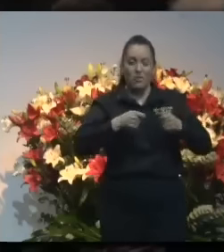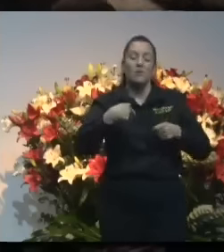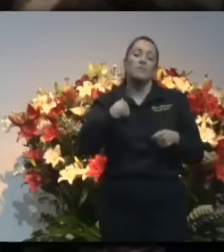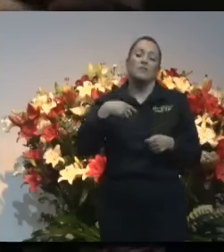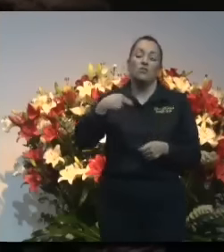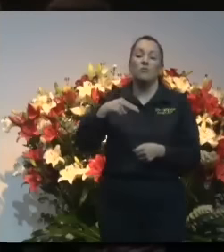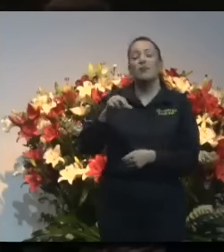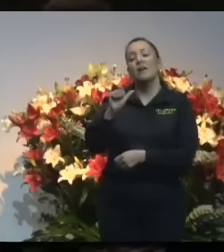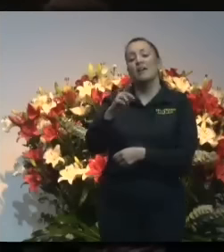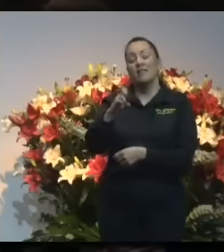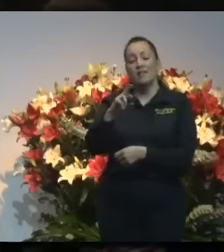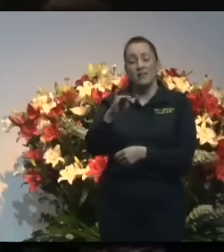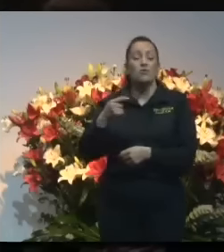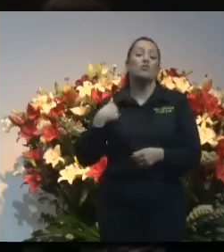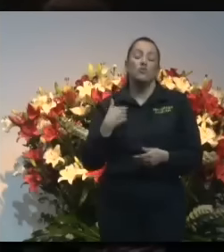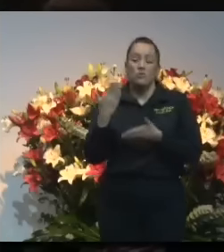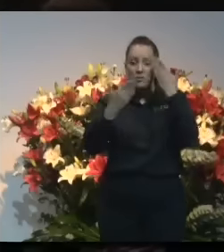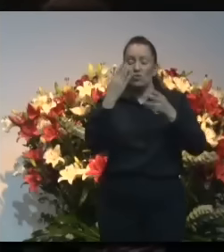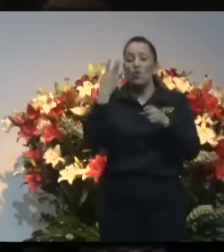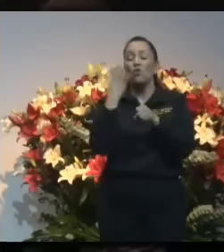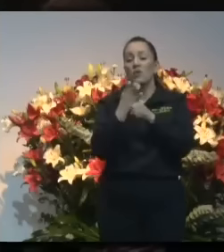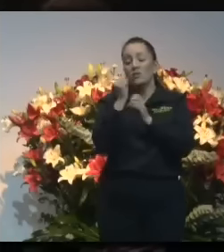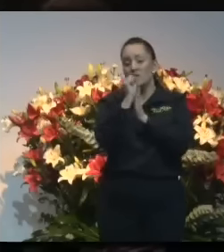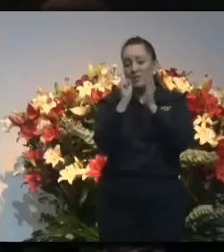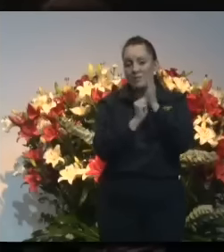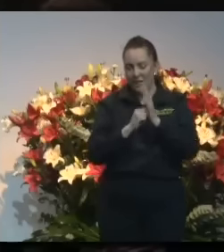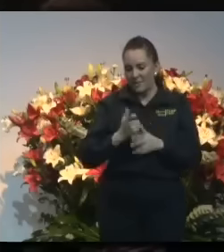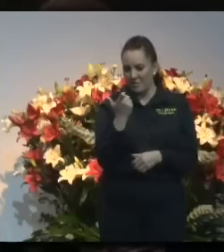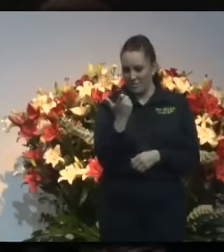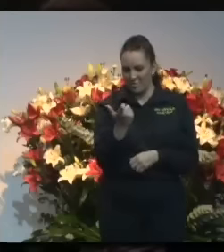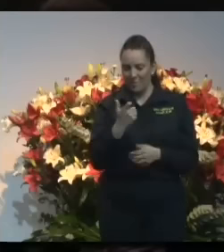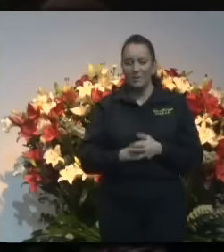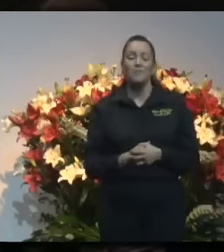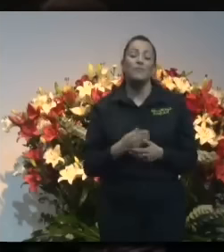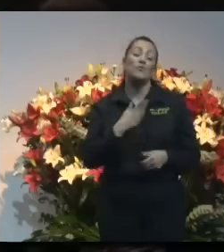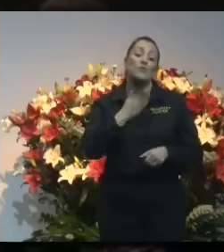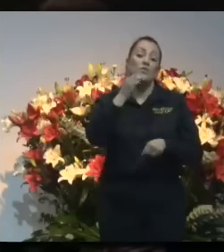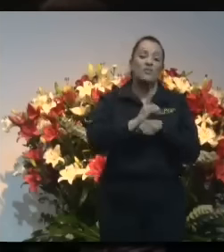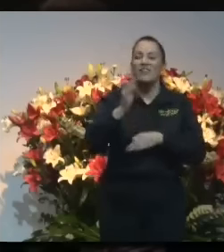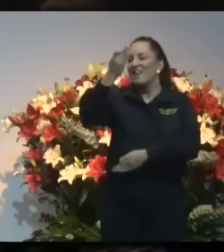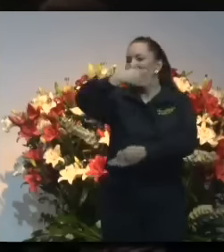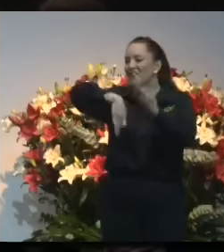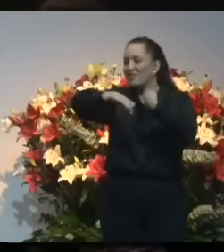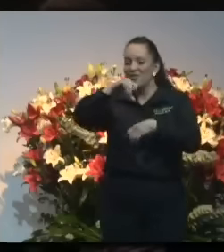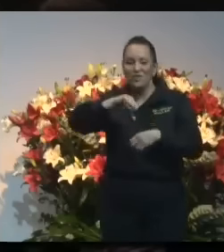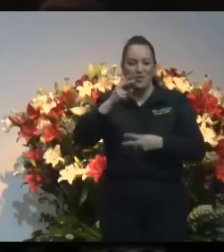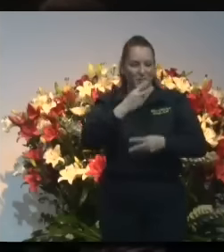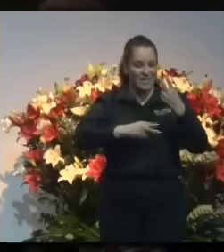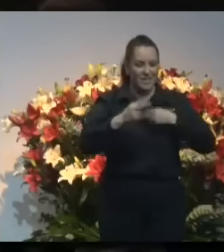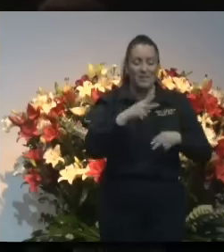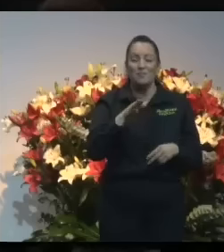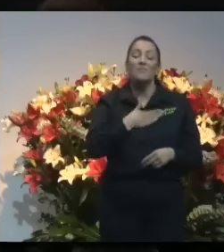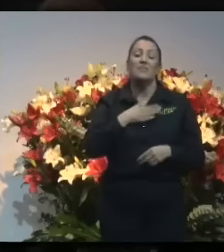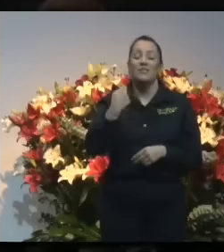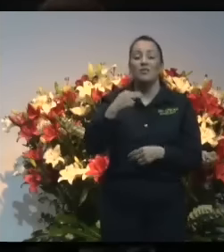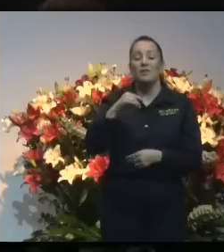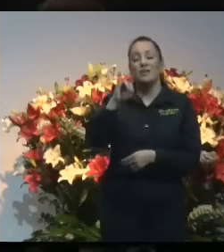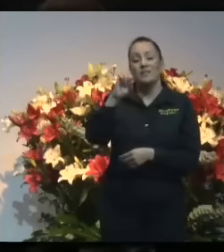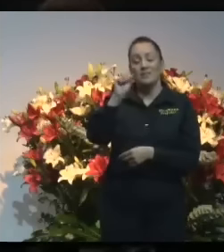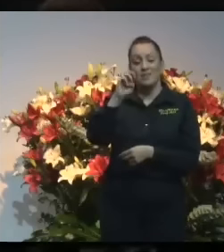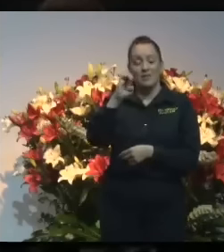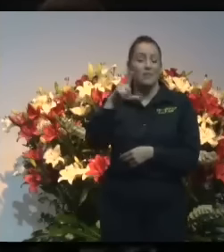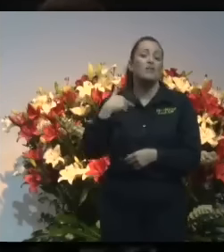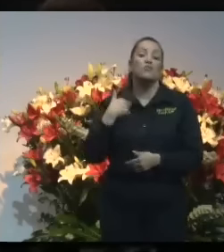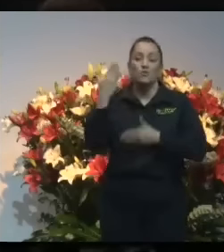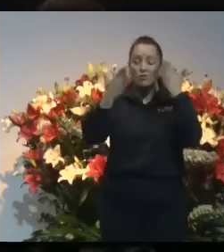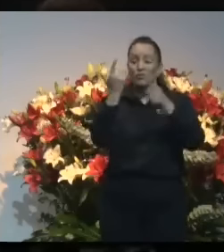un estudiante de cuarto semestre y estoy cursando la carrera de Economía. Buenos días a todas las personas que nos acompañan. Mi nombre es Isabel Parera, yo soy